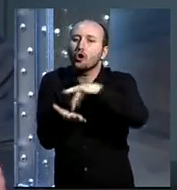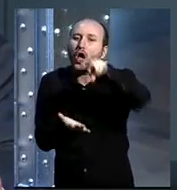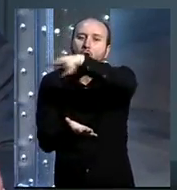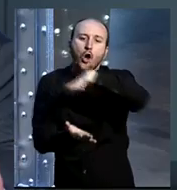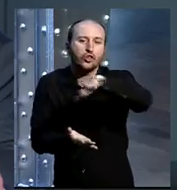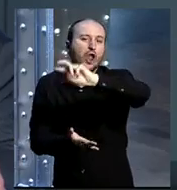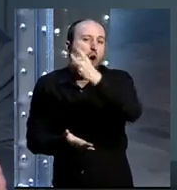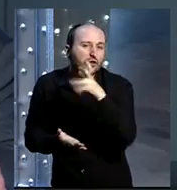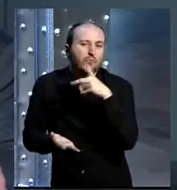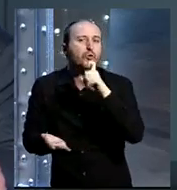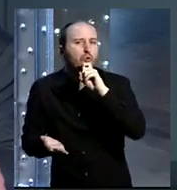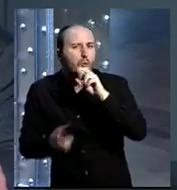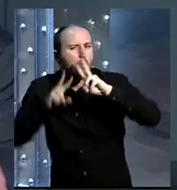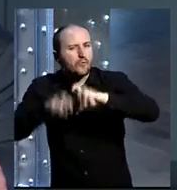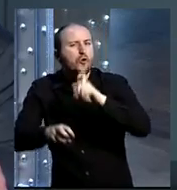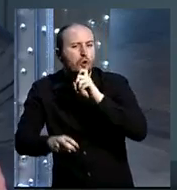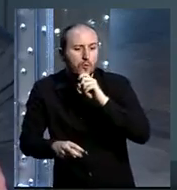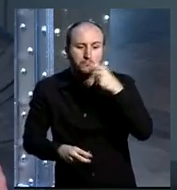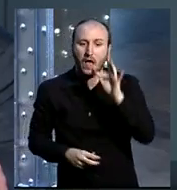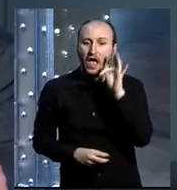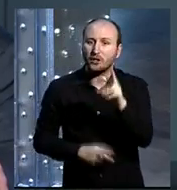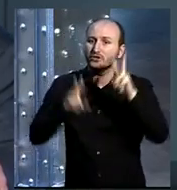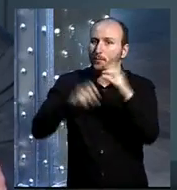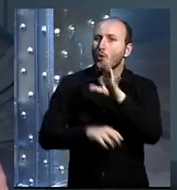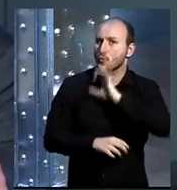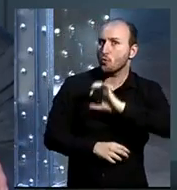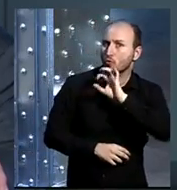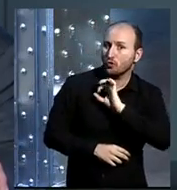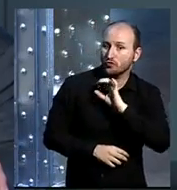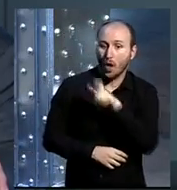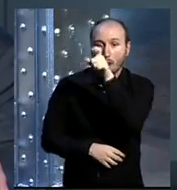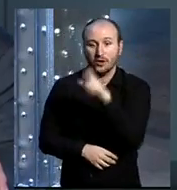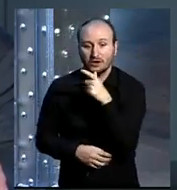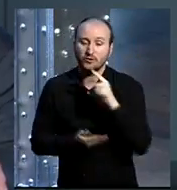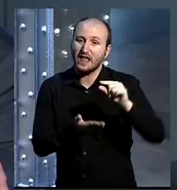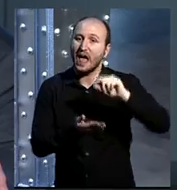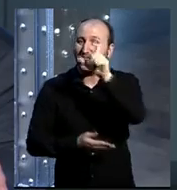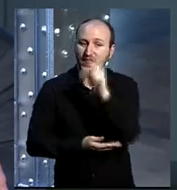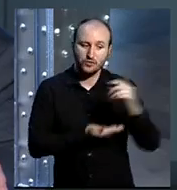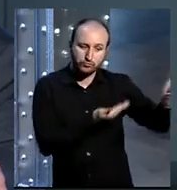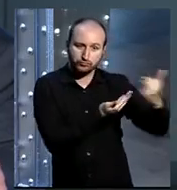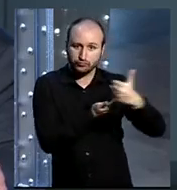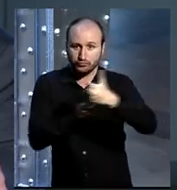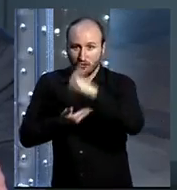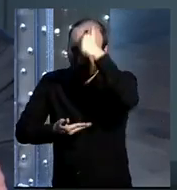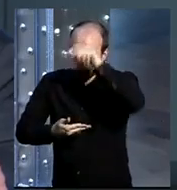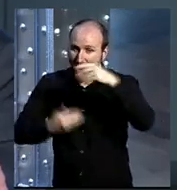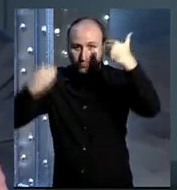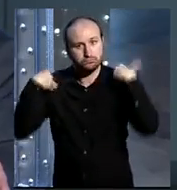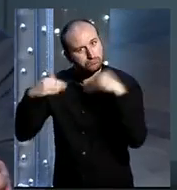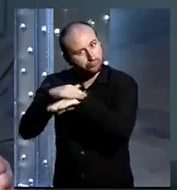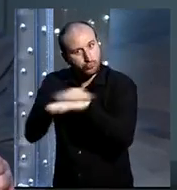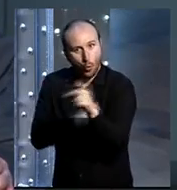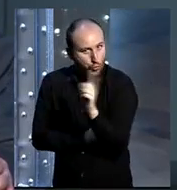¿no? Y además plantean un tema muy, muy curioso, ¿no? Y es que el proveedor, el que ha recogido los datos, no es el que los almacena. Con lo cual el reparto